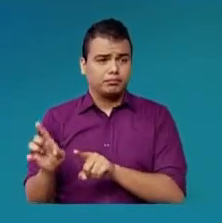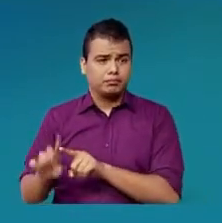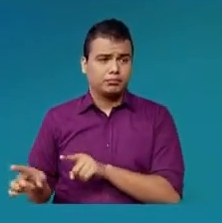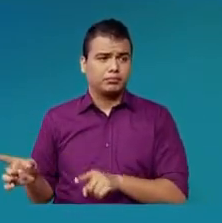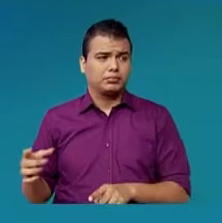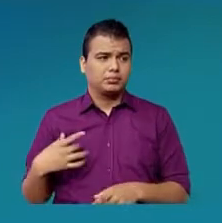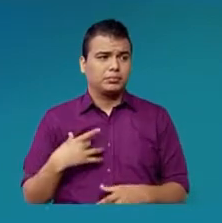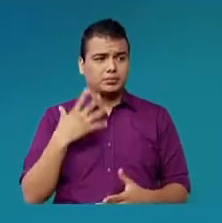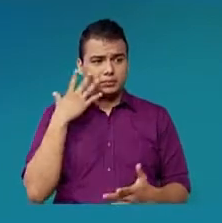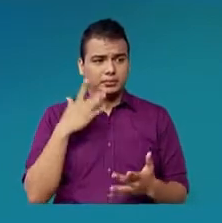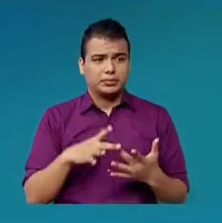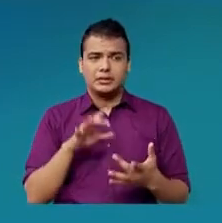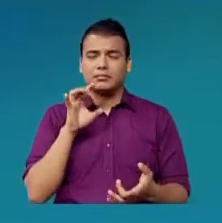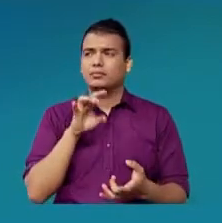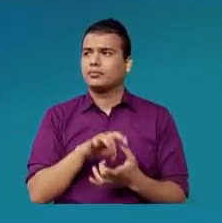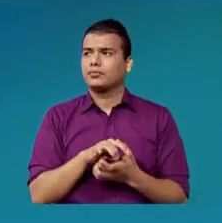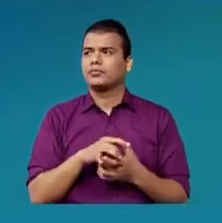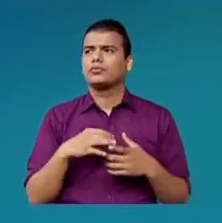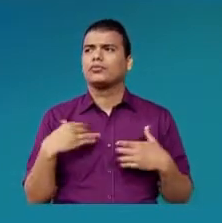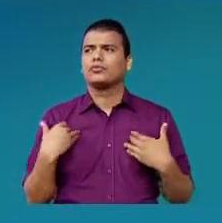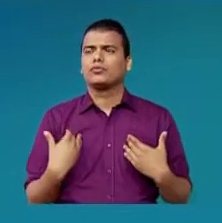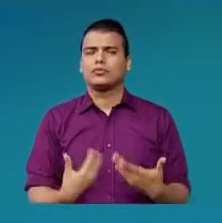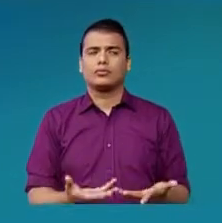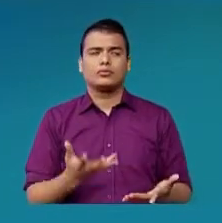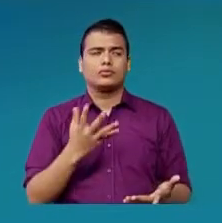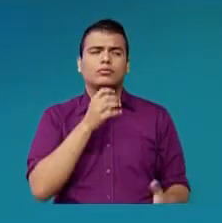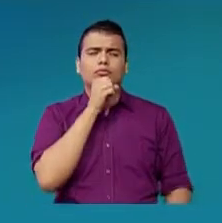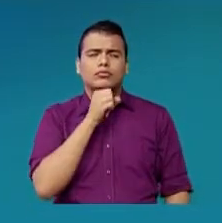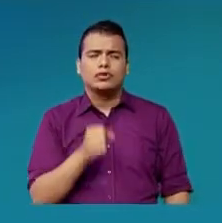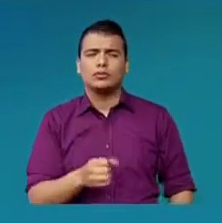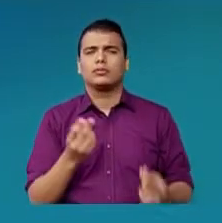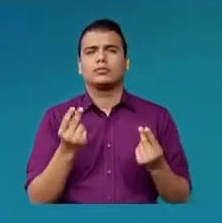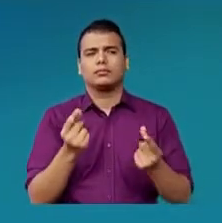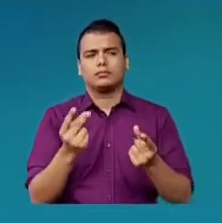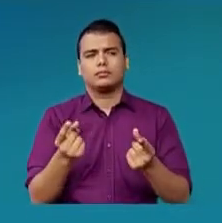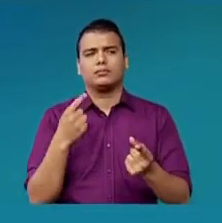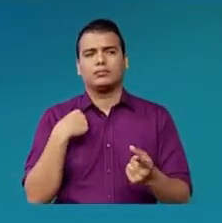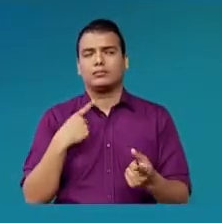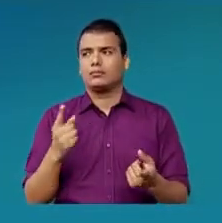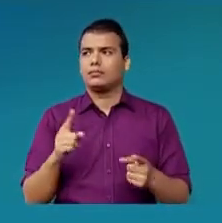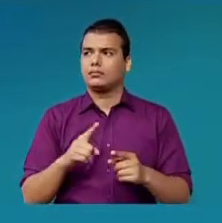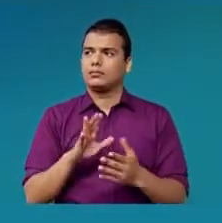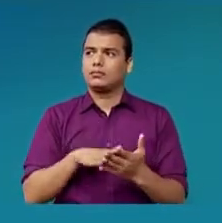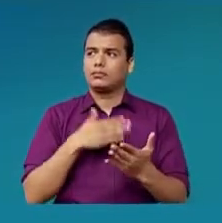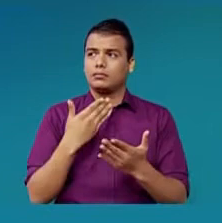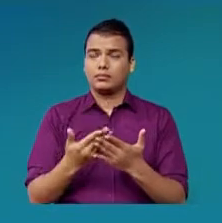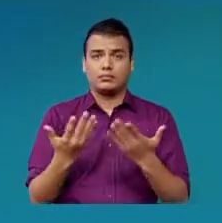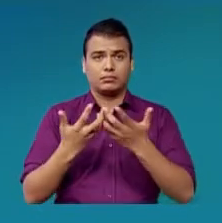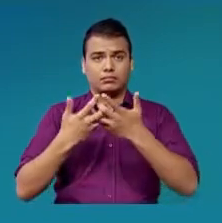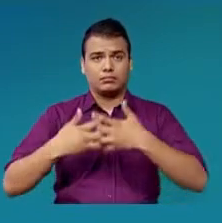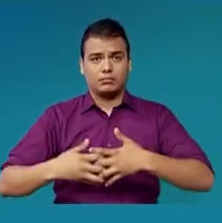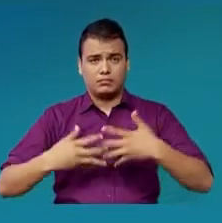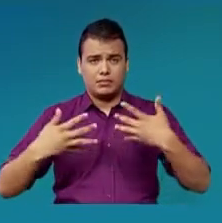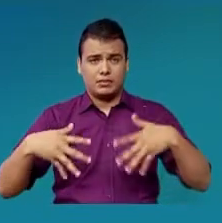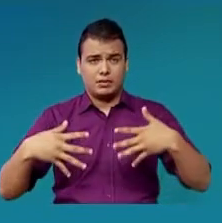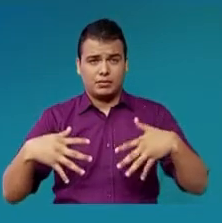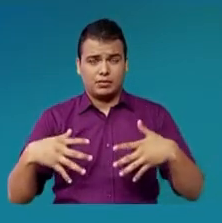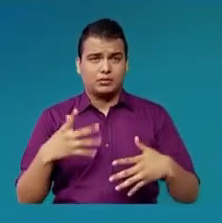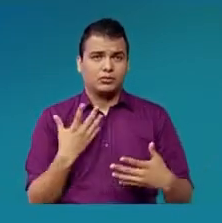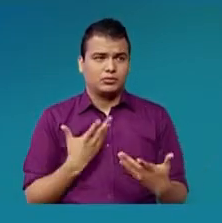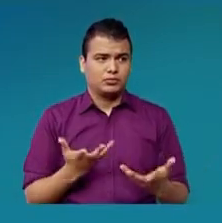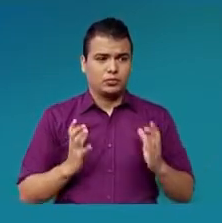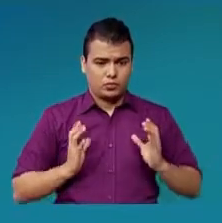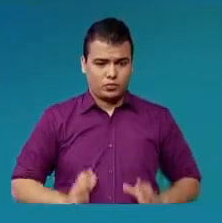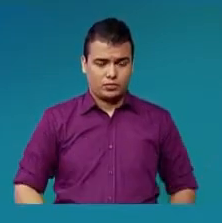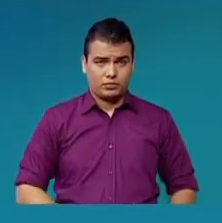vinculado. Está vinculado, Luis Fernando, un envejecimiento prematuro a cambios del sistema nervioso. El estrés no solo cambia nuestro cuerpo